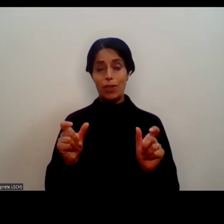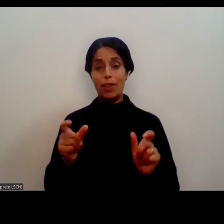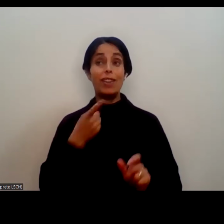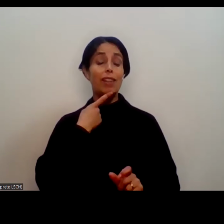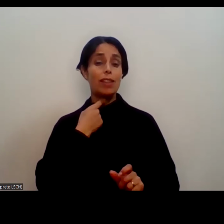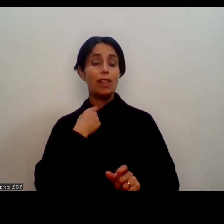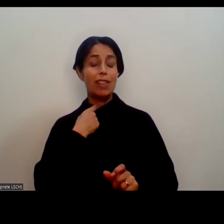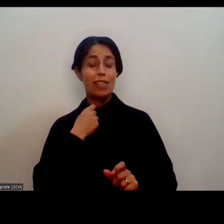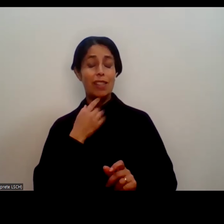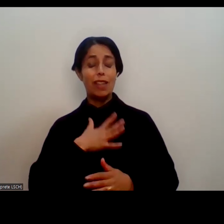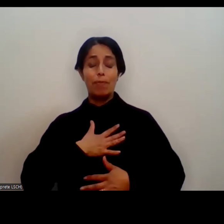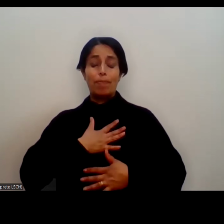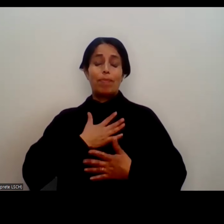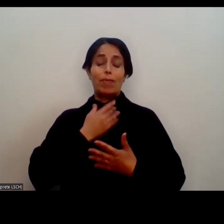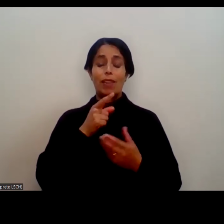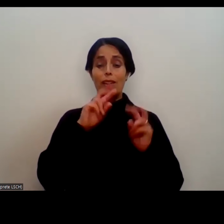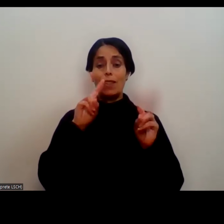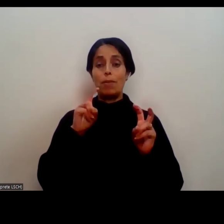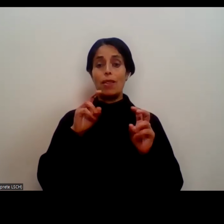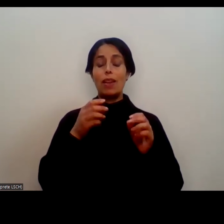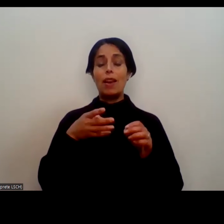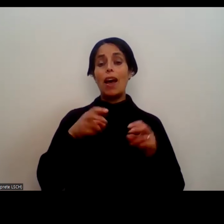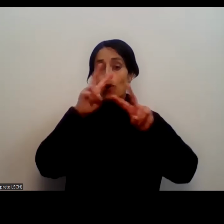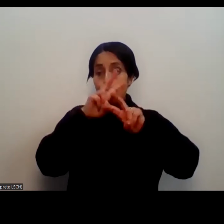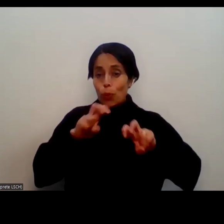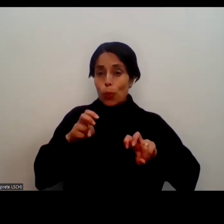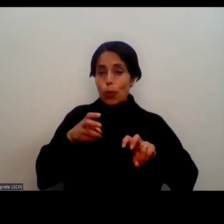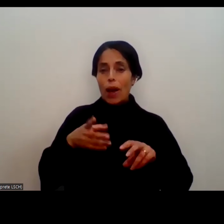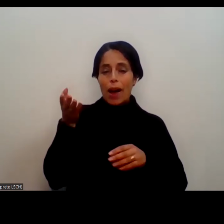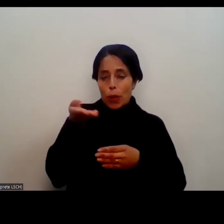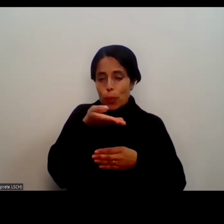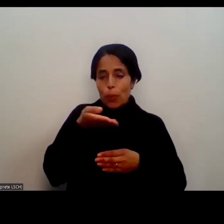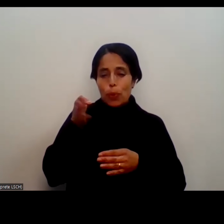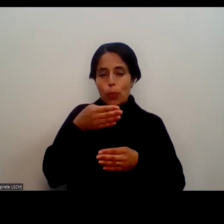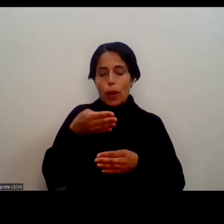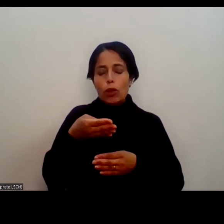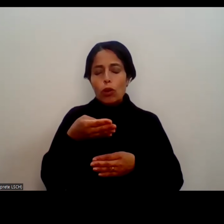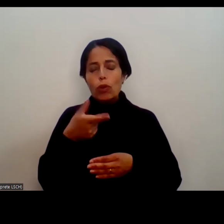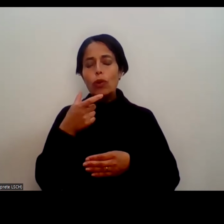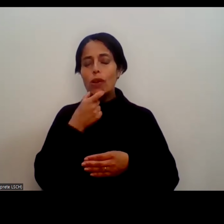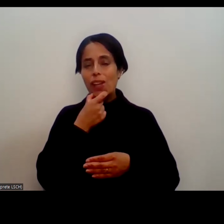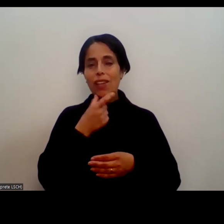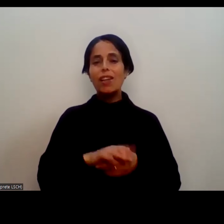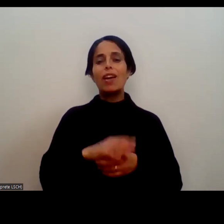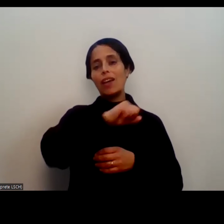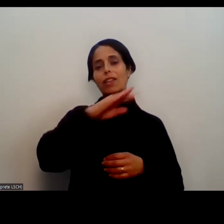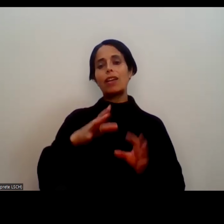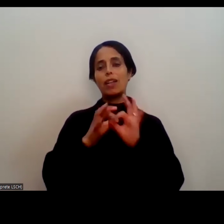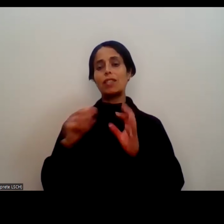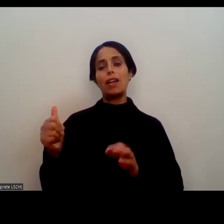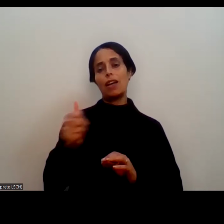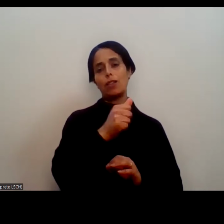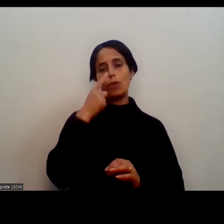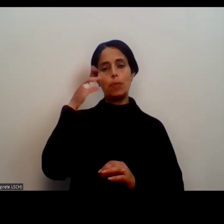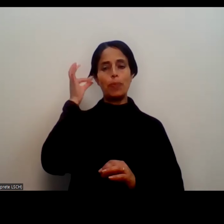y les apasione el tema de la arqueología y de Atacama. Muchas gracias a todos y todas por su